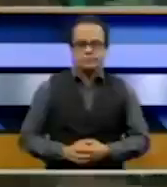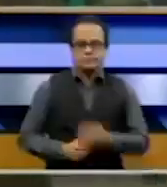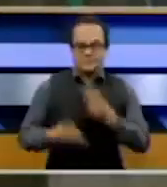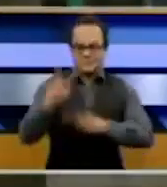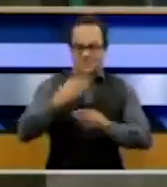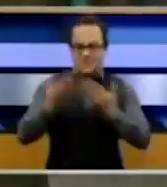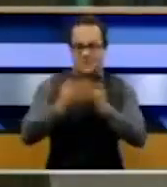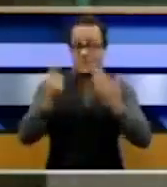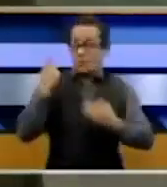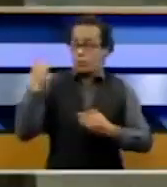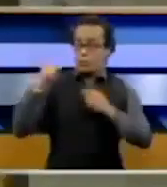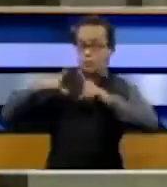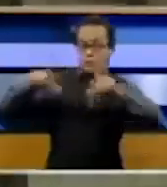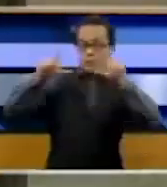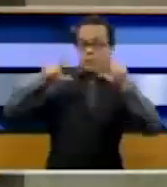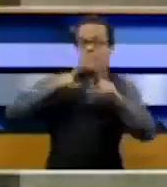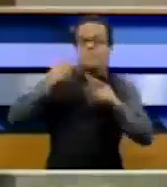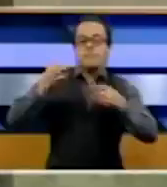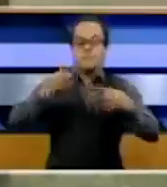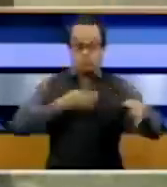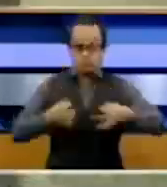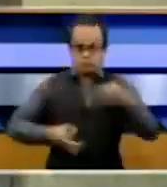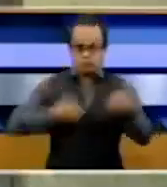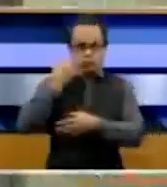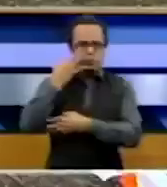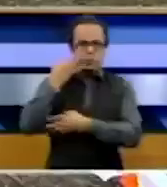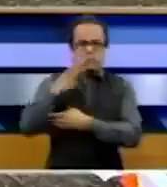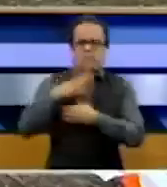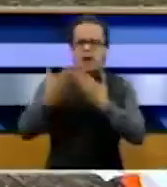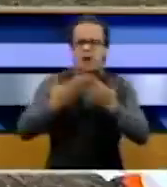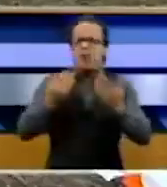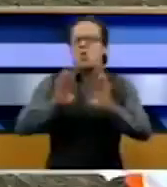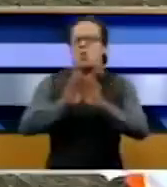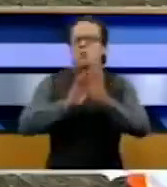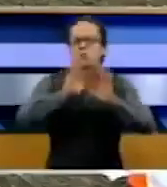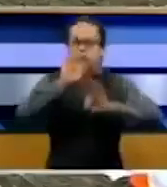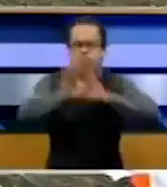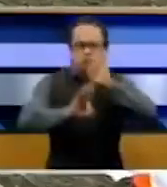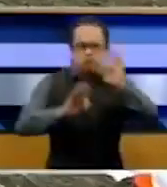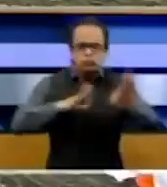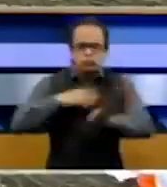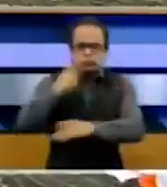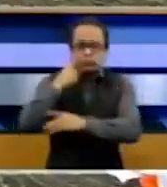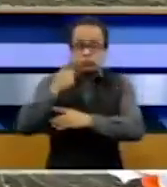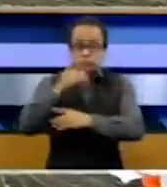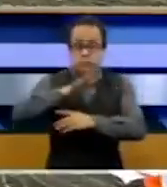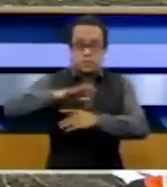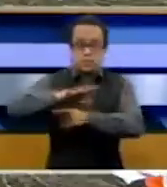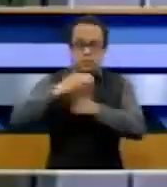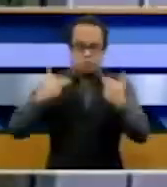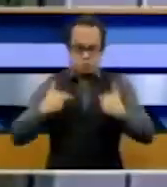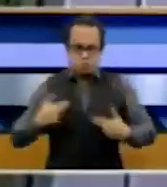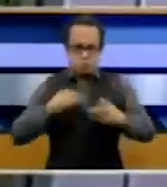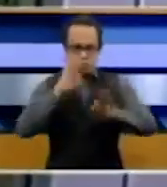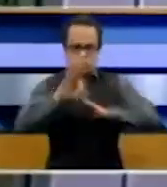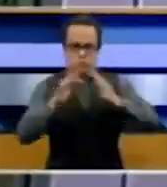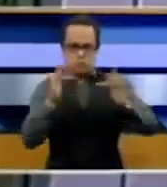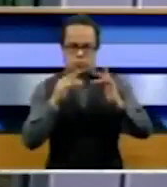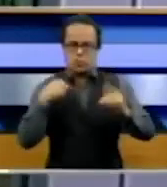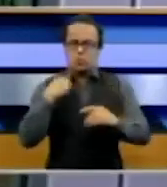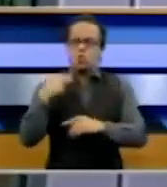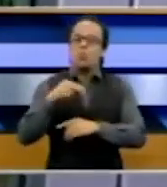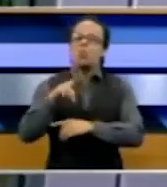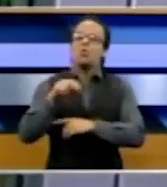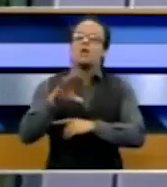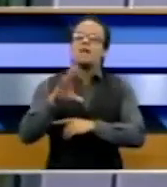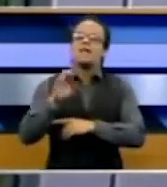Bienvenidos al exhibidor de jaguar. Este día vamos a platicar un poquito de los cuidados que se tienen con los jaguares bajo cuidado humano. Soy Eunice Frasco